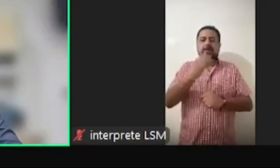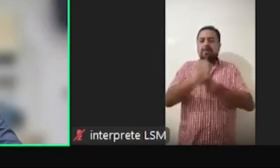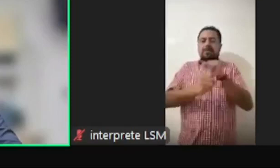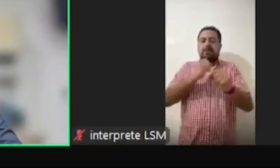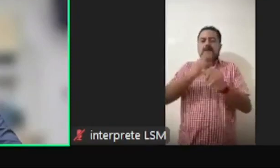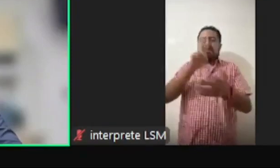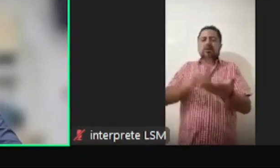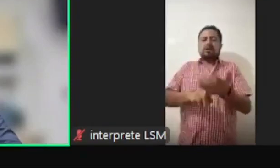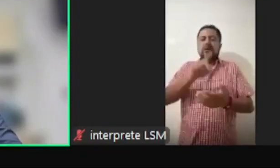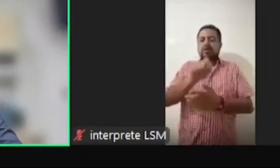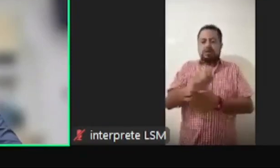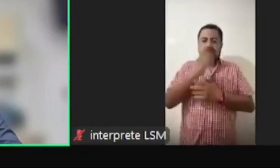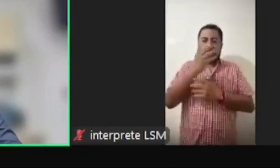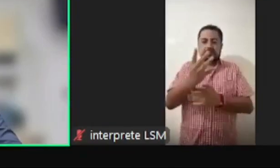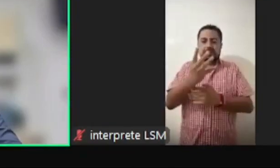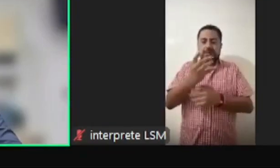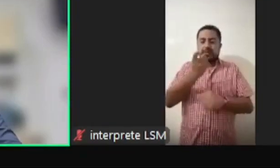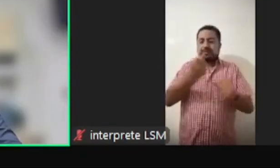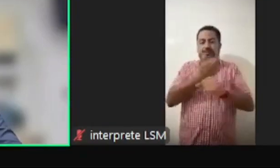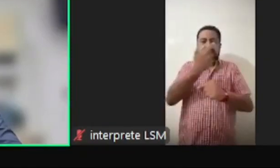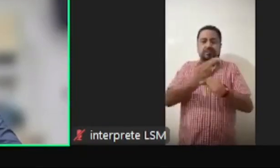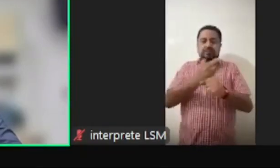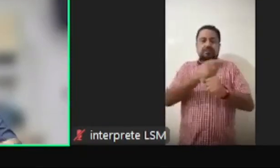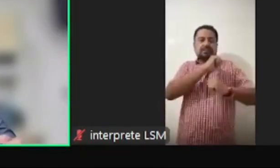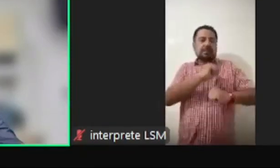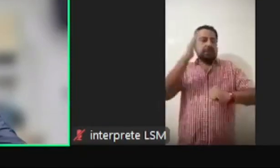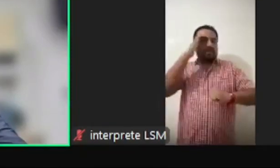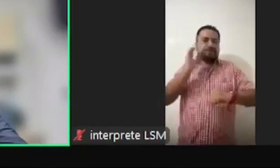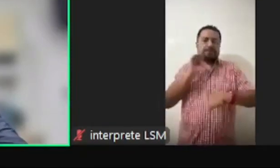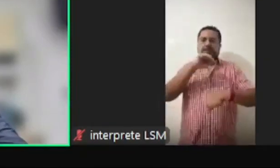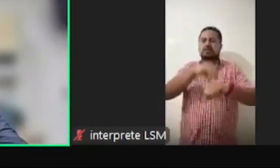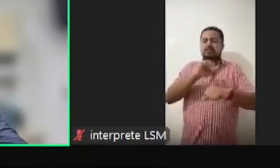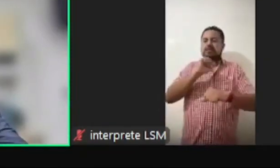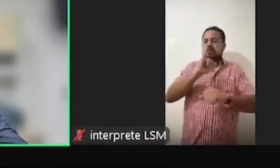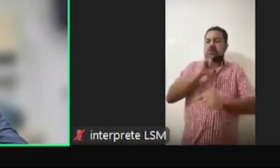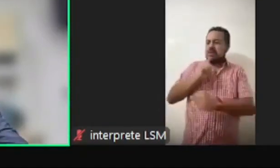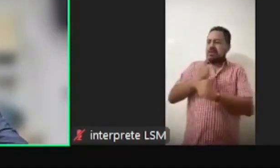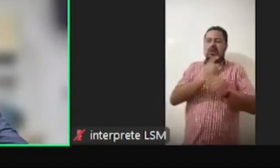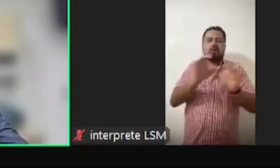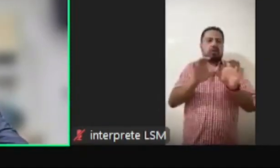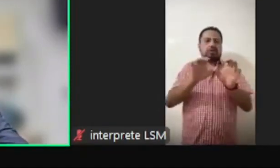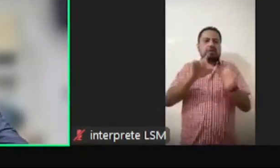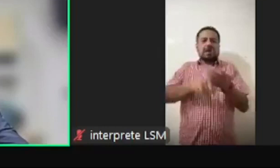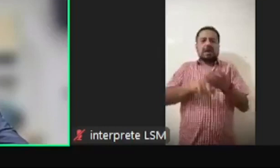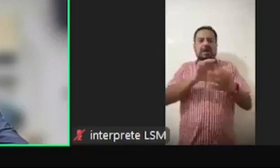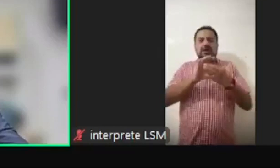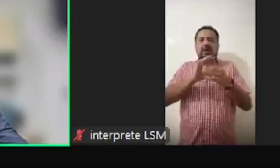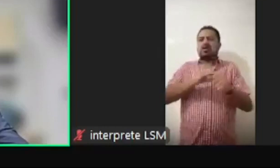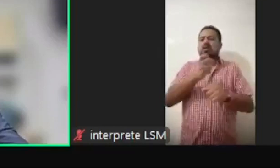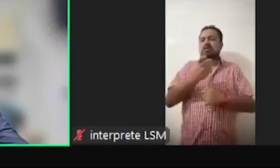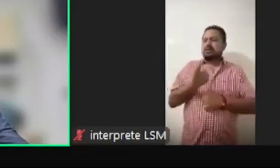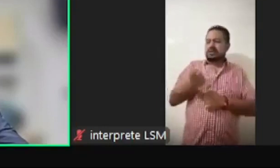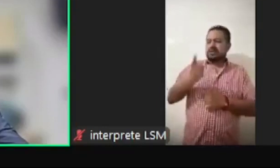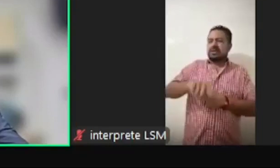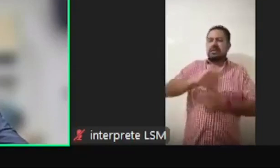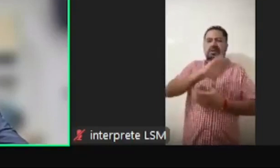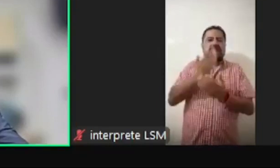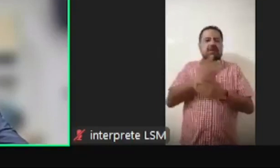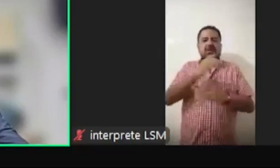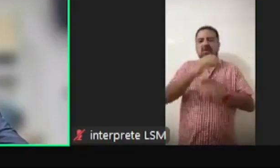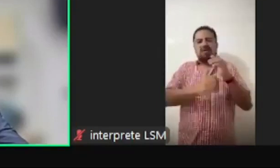2024, el secretario ejecutivo emitiendo en copias certificadas las constancias respectivas, por ende se ordena el archivo del asunto